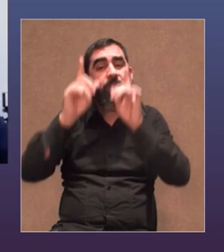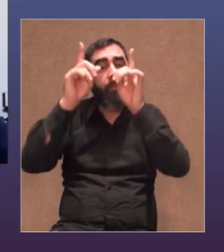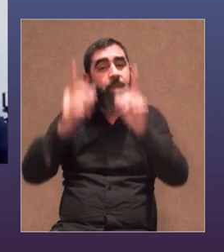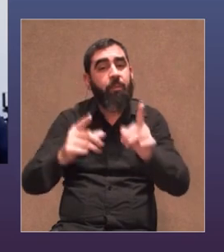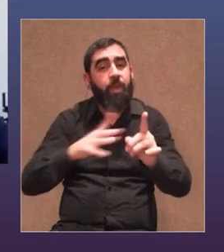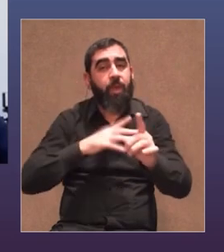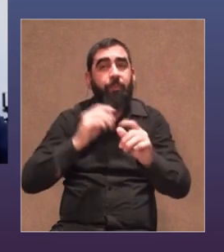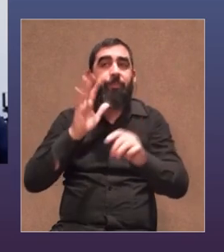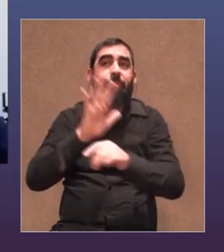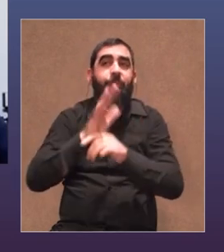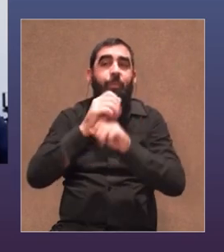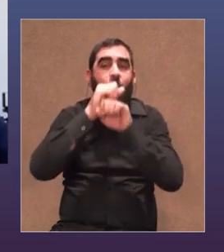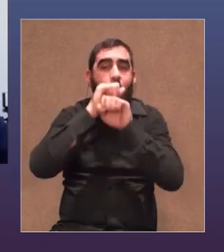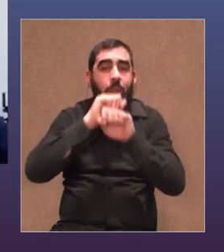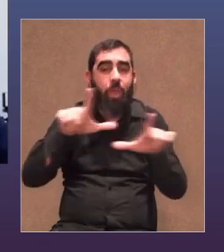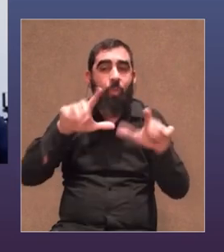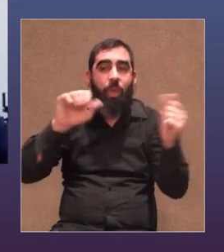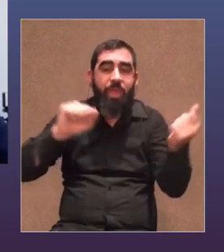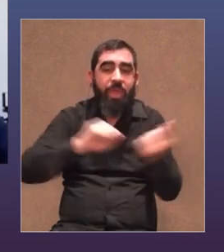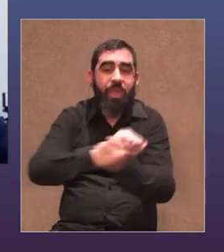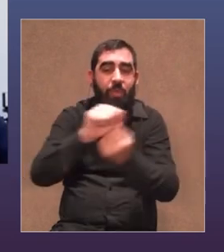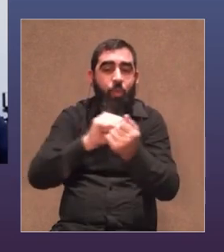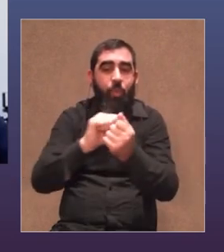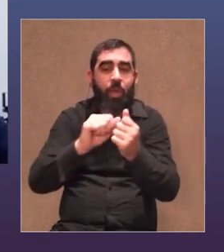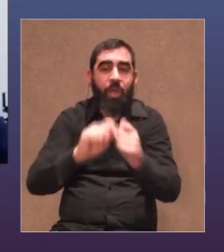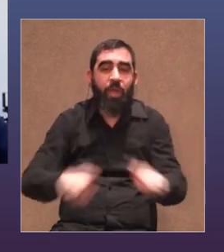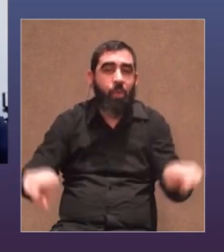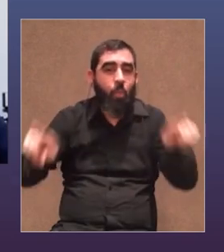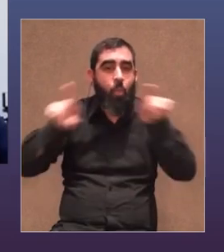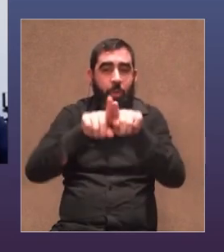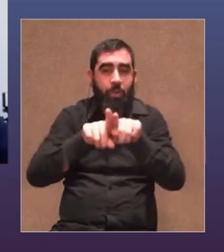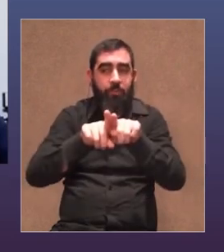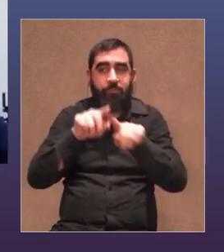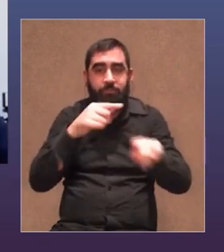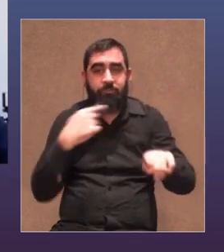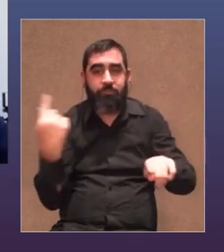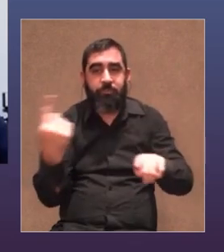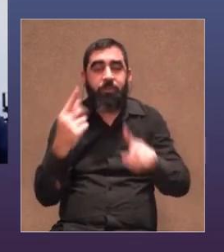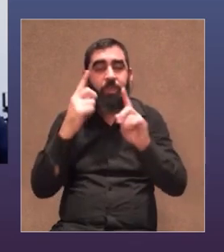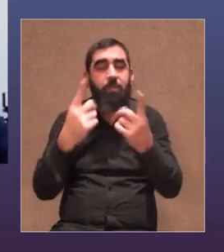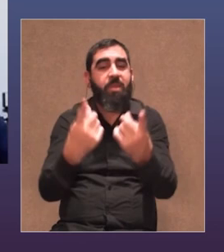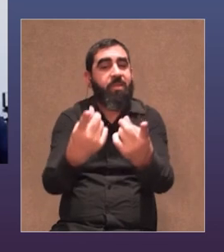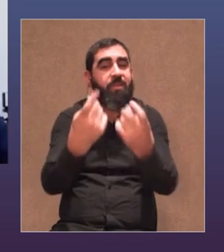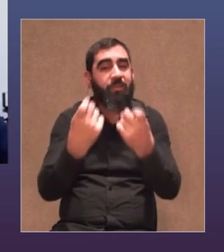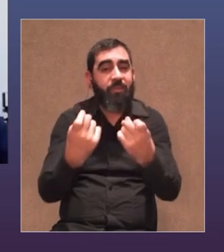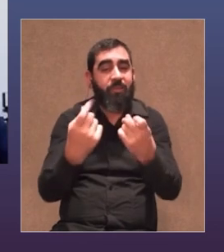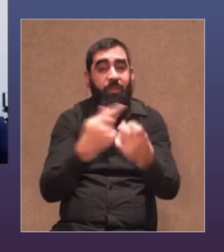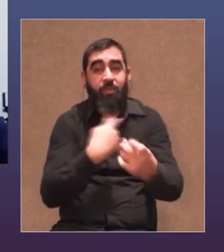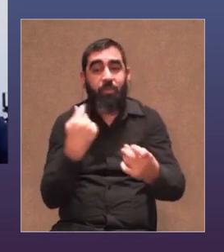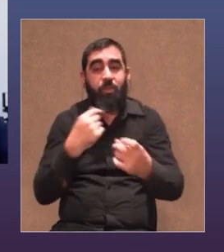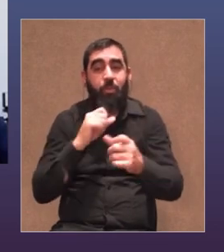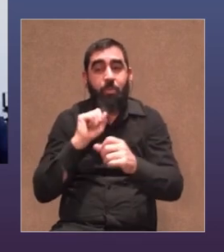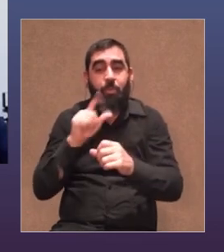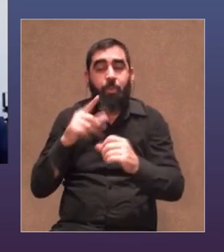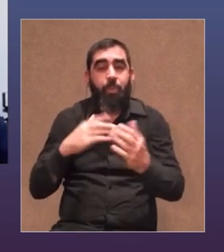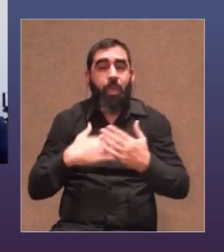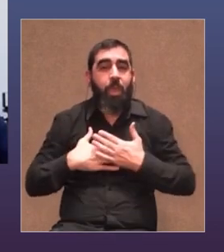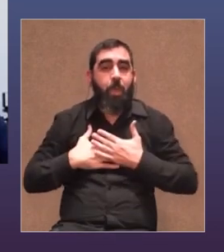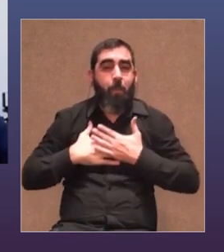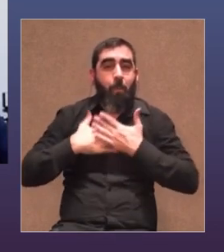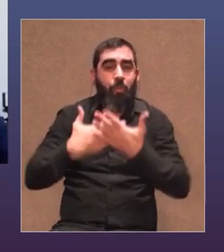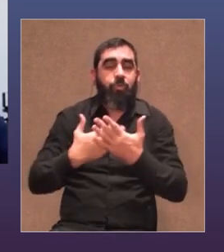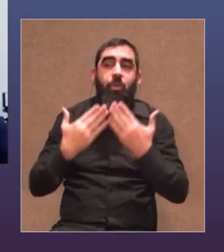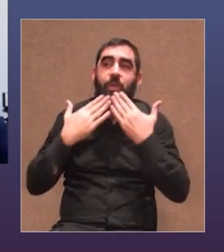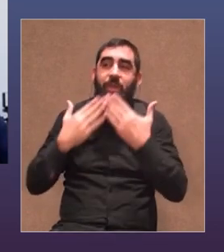un lenguaje y un idioma en común, y también la necesidad de nuestra propia conmoción.